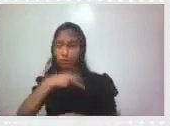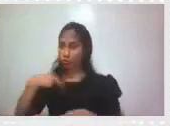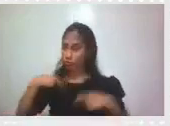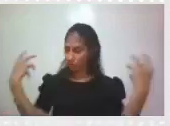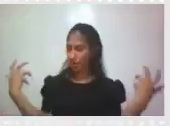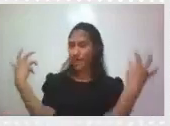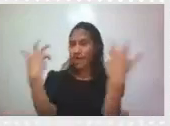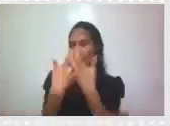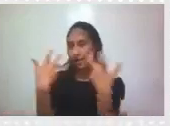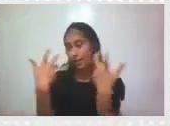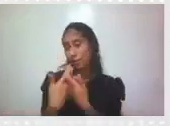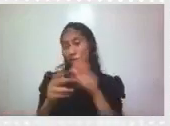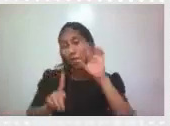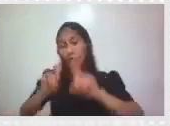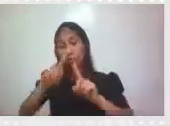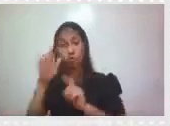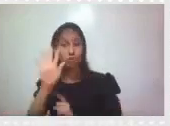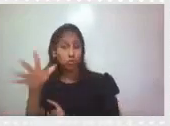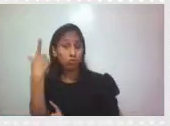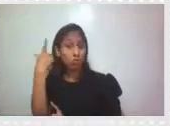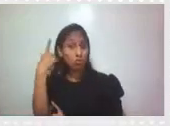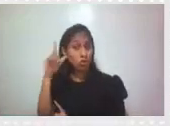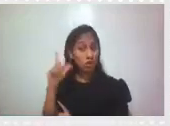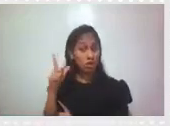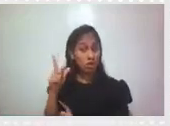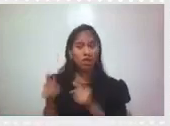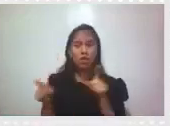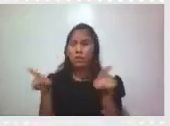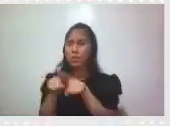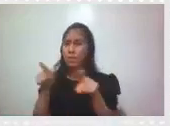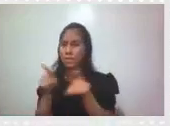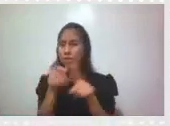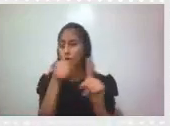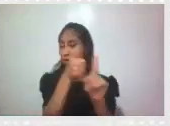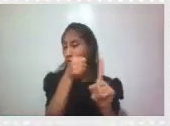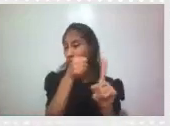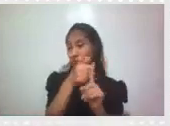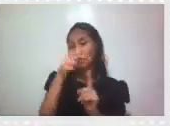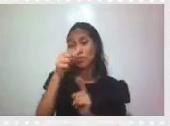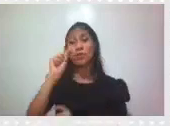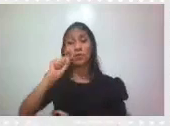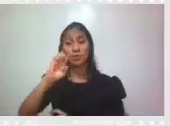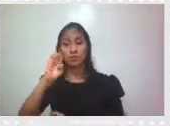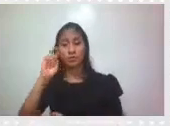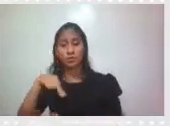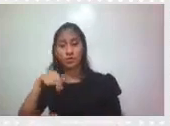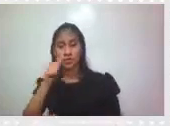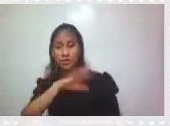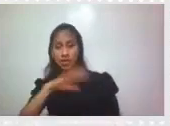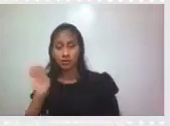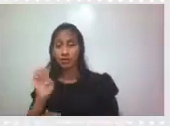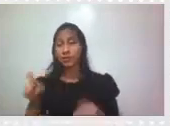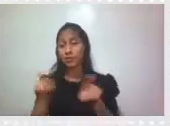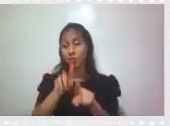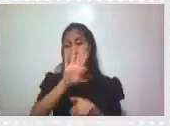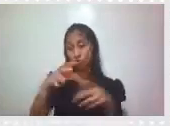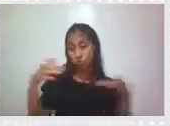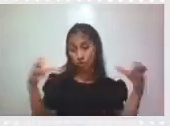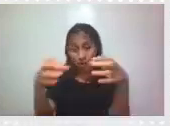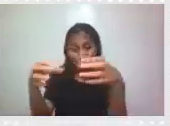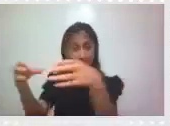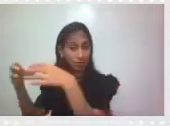con titulares y consultoras ambientales, con el propio SENACE y sus equipos multidisciplinarios,